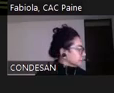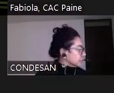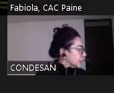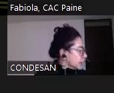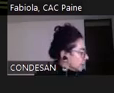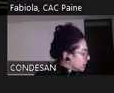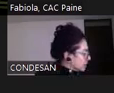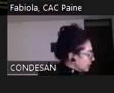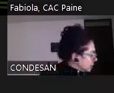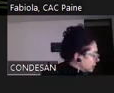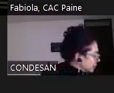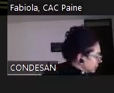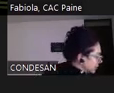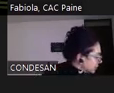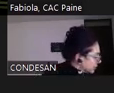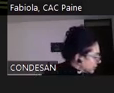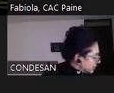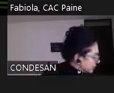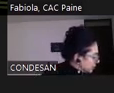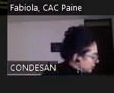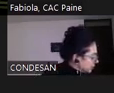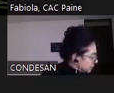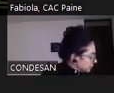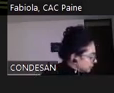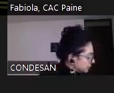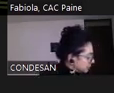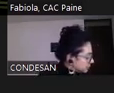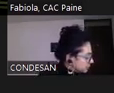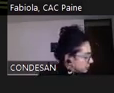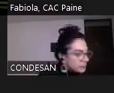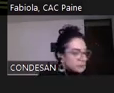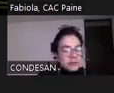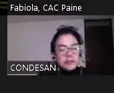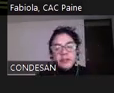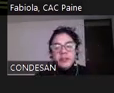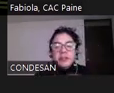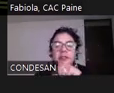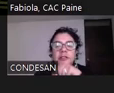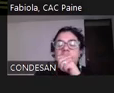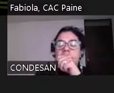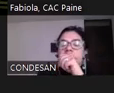luego hemos realizado hemos apoyado hemos coordinado